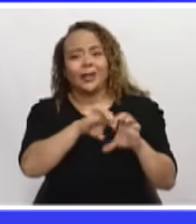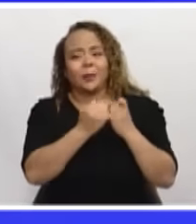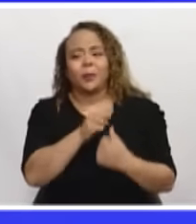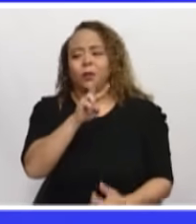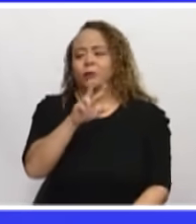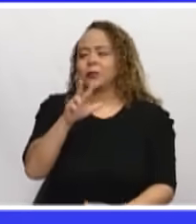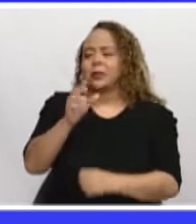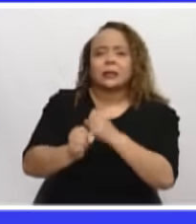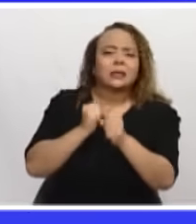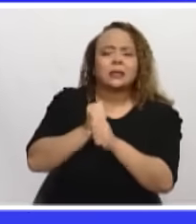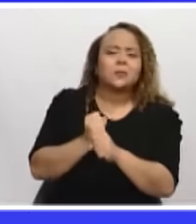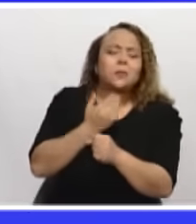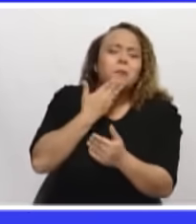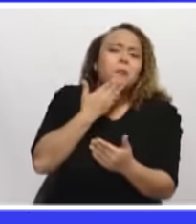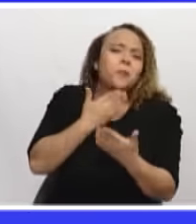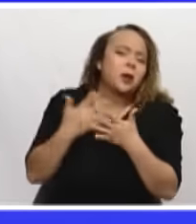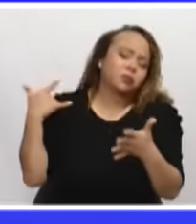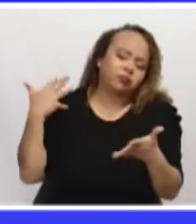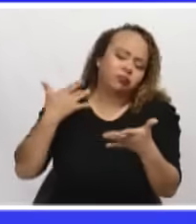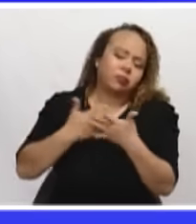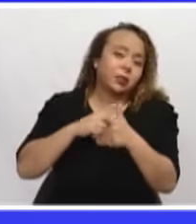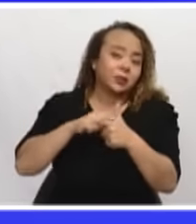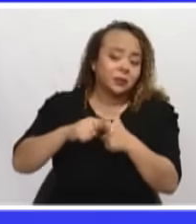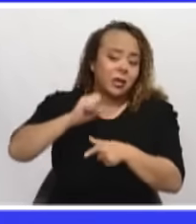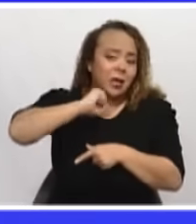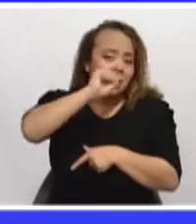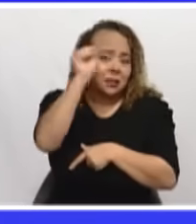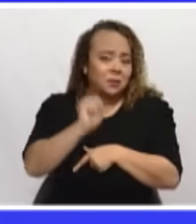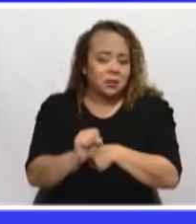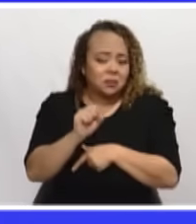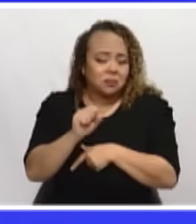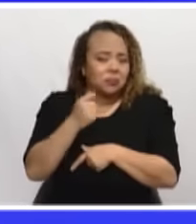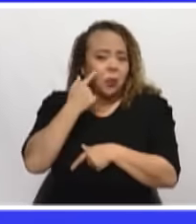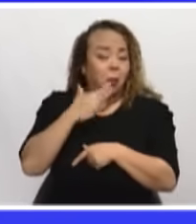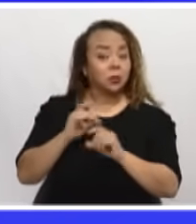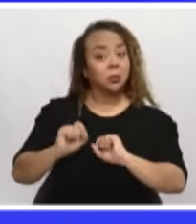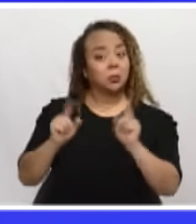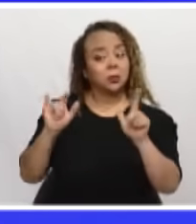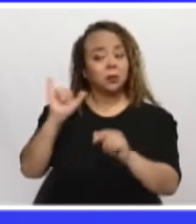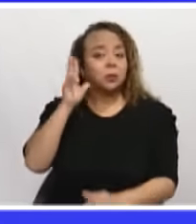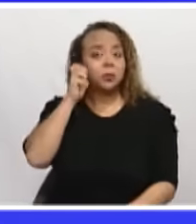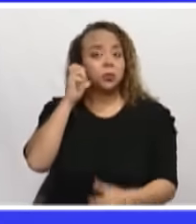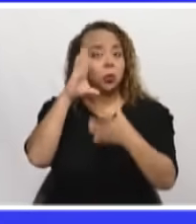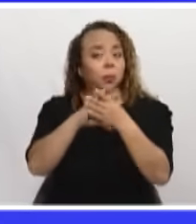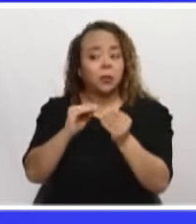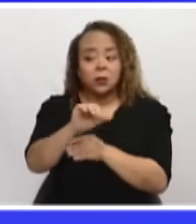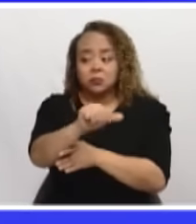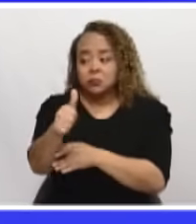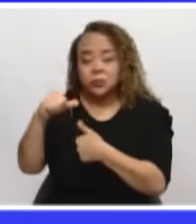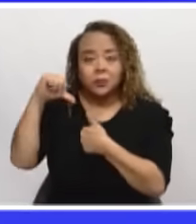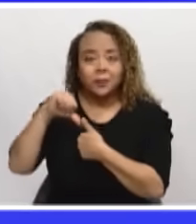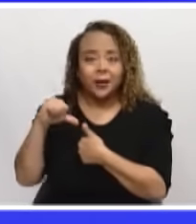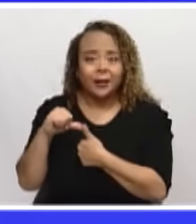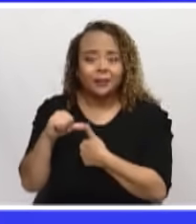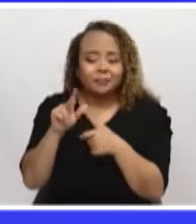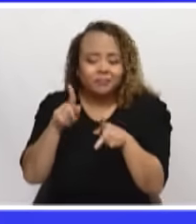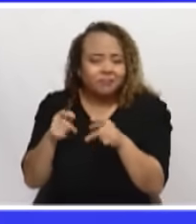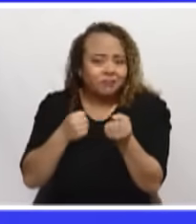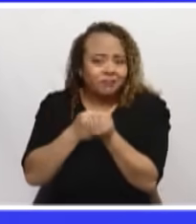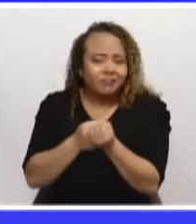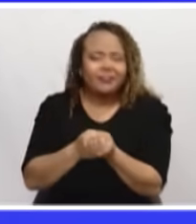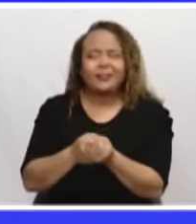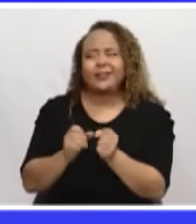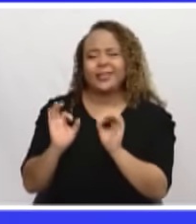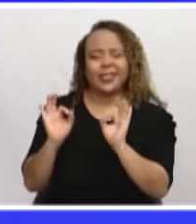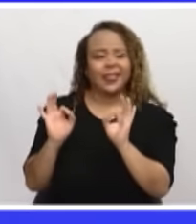TR años muy buenos entonces que le haya ganado saprisa no me parece tan sorpresa como escucho los comentarios del resto de Centroamérica de aficionados que está